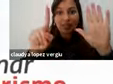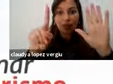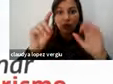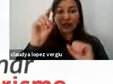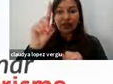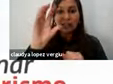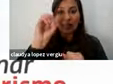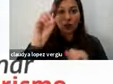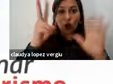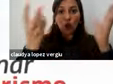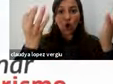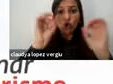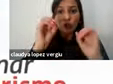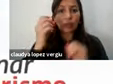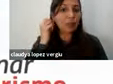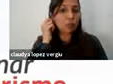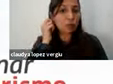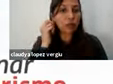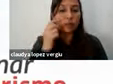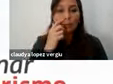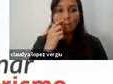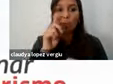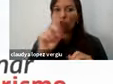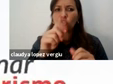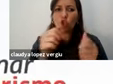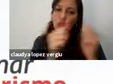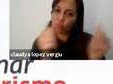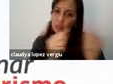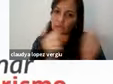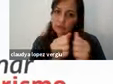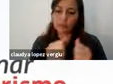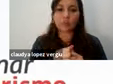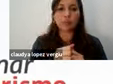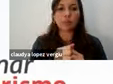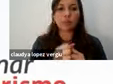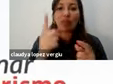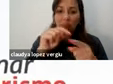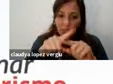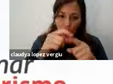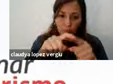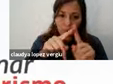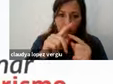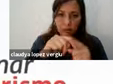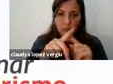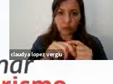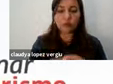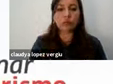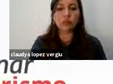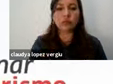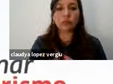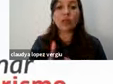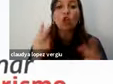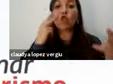y no solamente tenemos la parte de textilería, tenemos textilería, tejido a palitos y